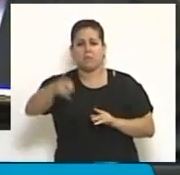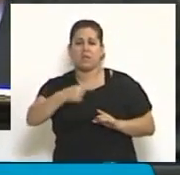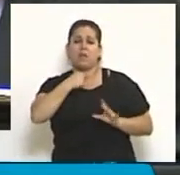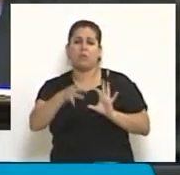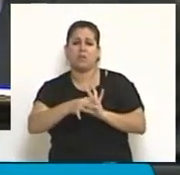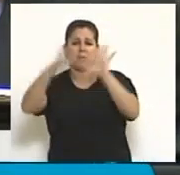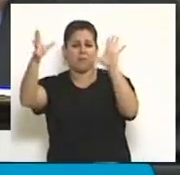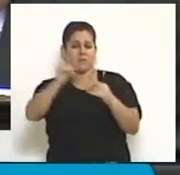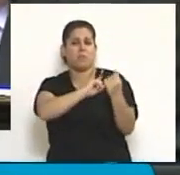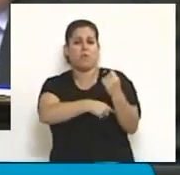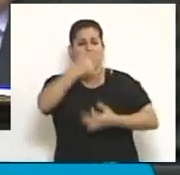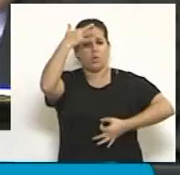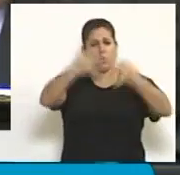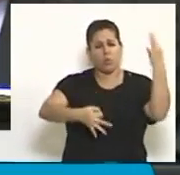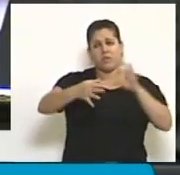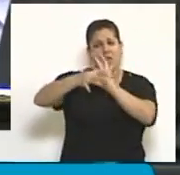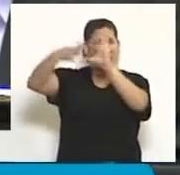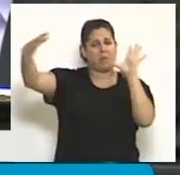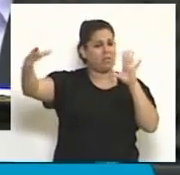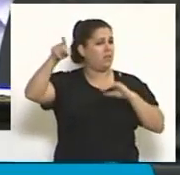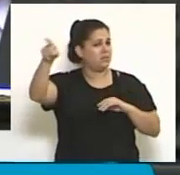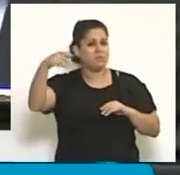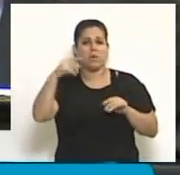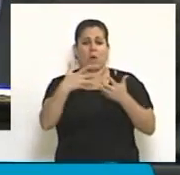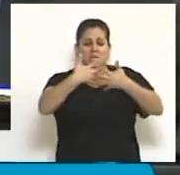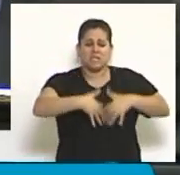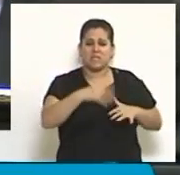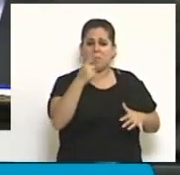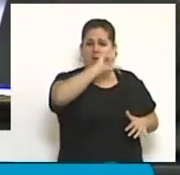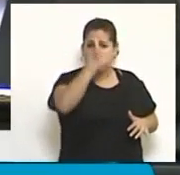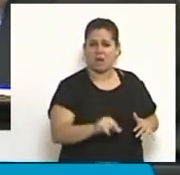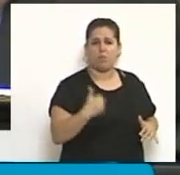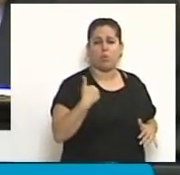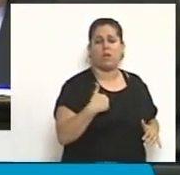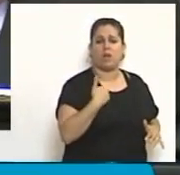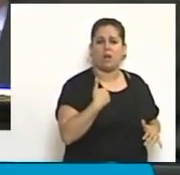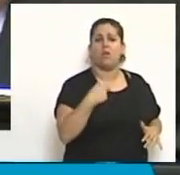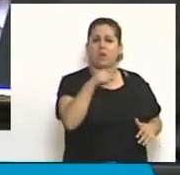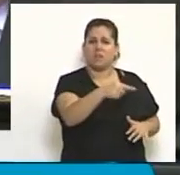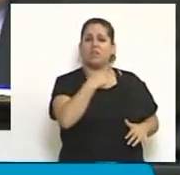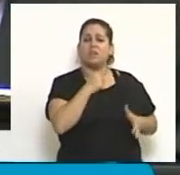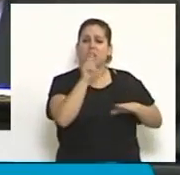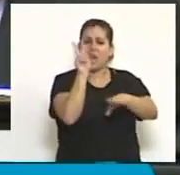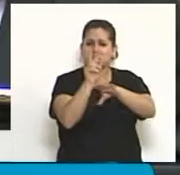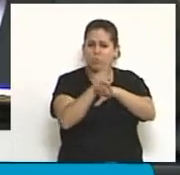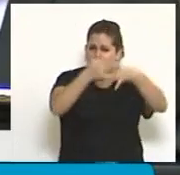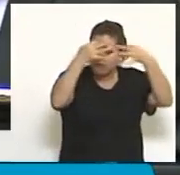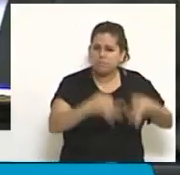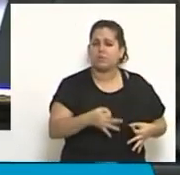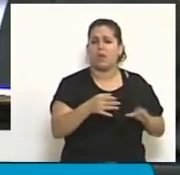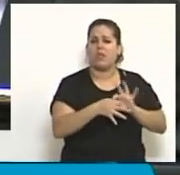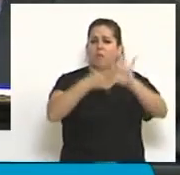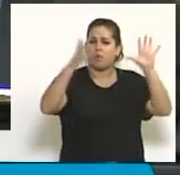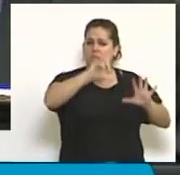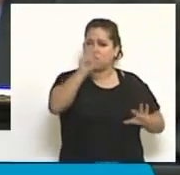independencia del Poder Judicial como la esencia de un sistema republicano que asegure el sistema democrático en nuestro